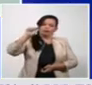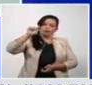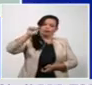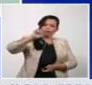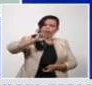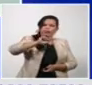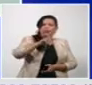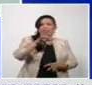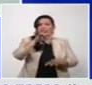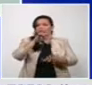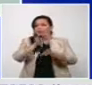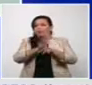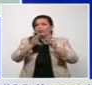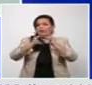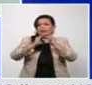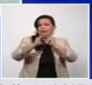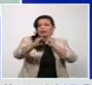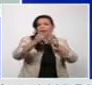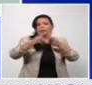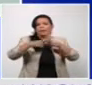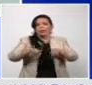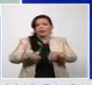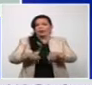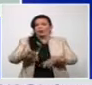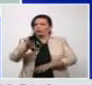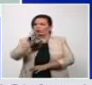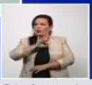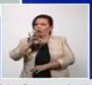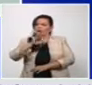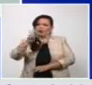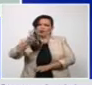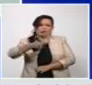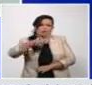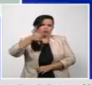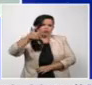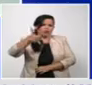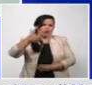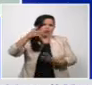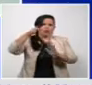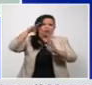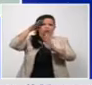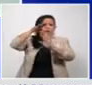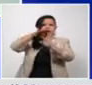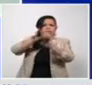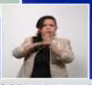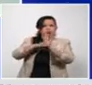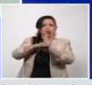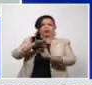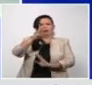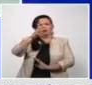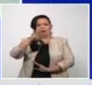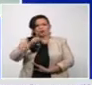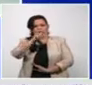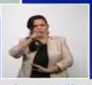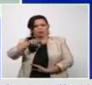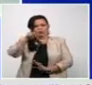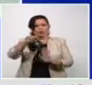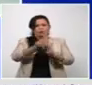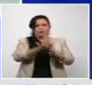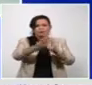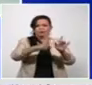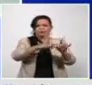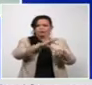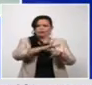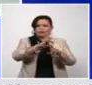pero todavía no se ve una reducción importante. Y lo que también hemos comentado en La Habana,